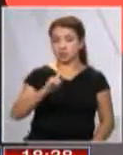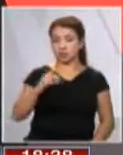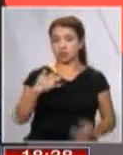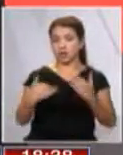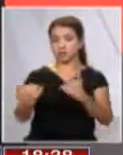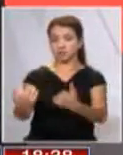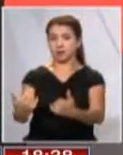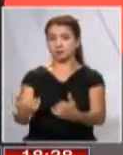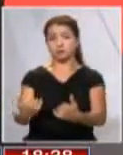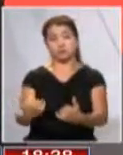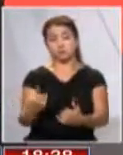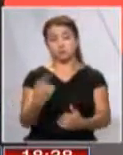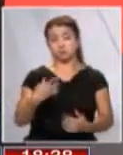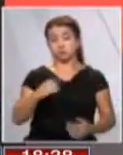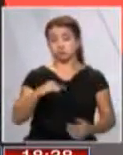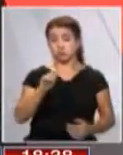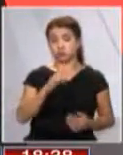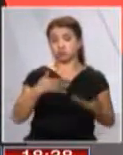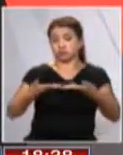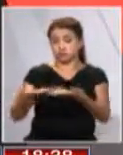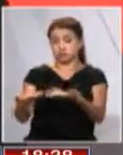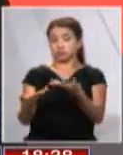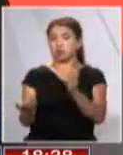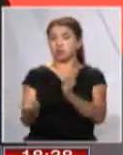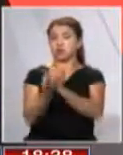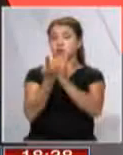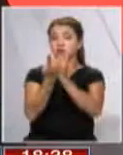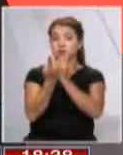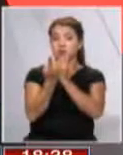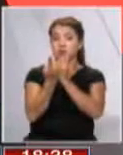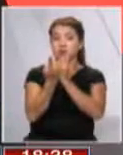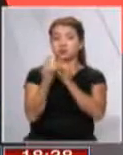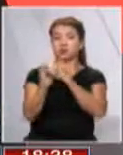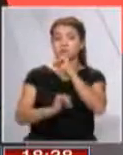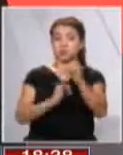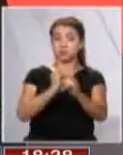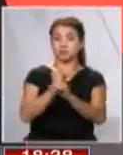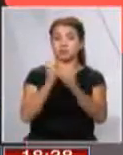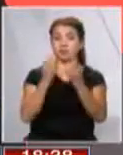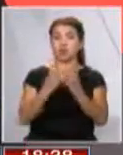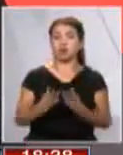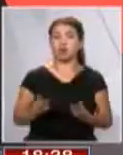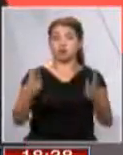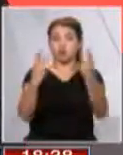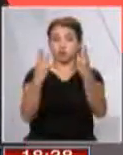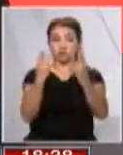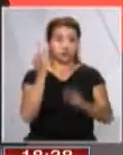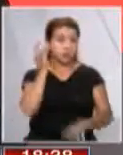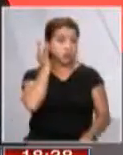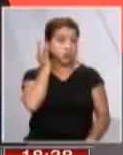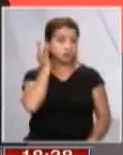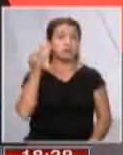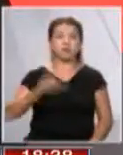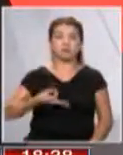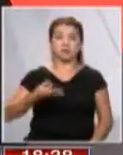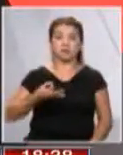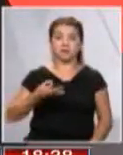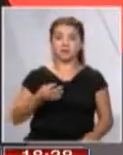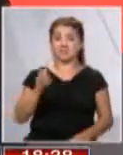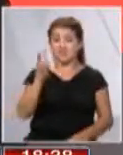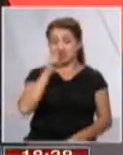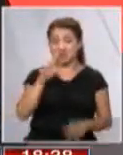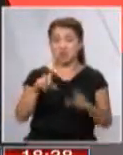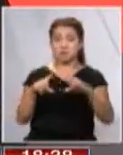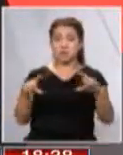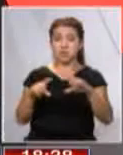en lo personal yo no he sido invitada al encuentro internacional de o no mujeres efectivamente no me ha llegado invitación para